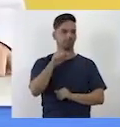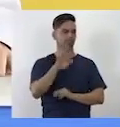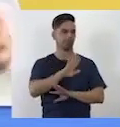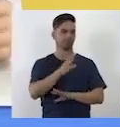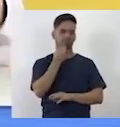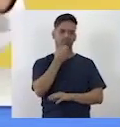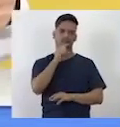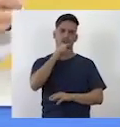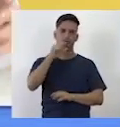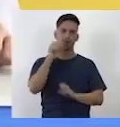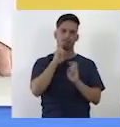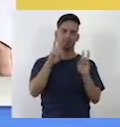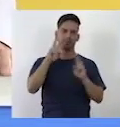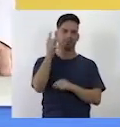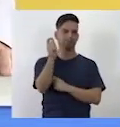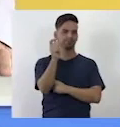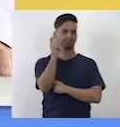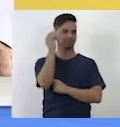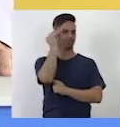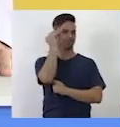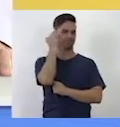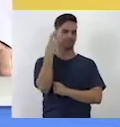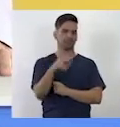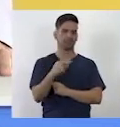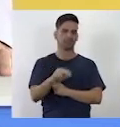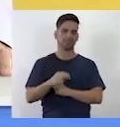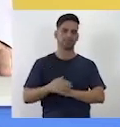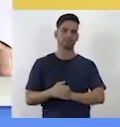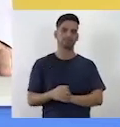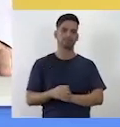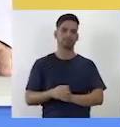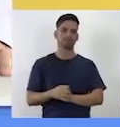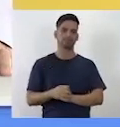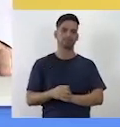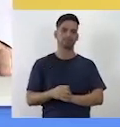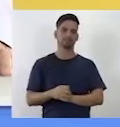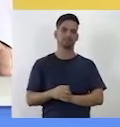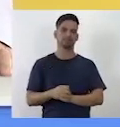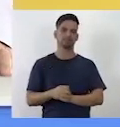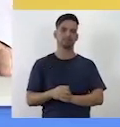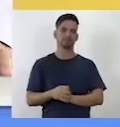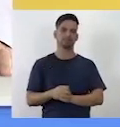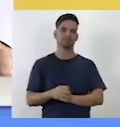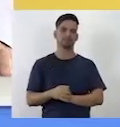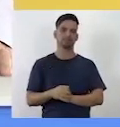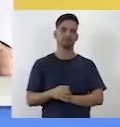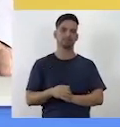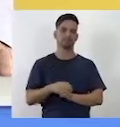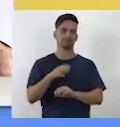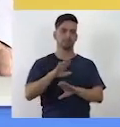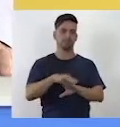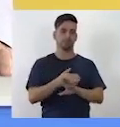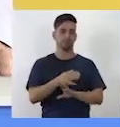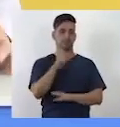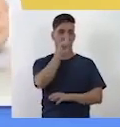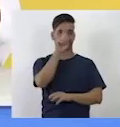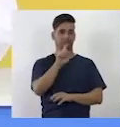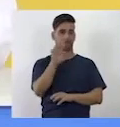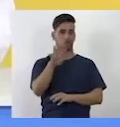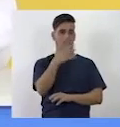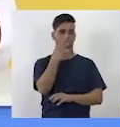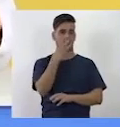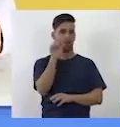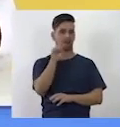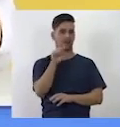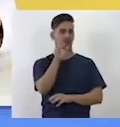suceden y que se aprende con la práctica bien por eso el cuarto la propuesta que tengo que tener y de analizar luego de